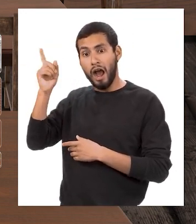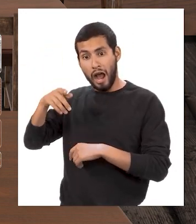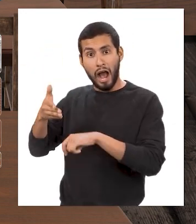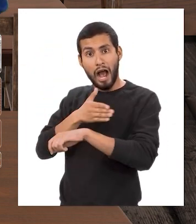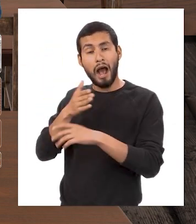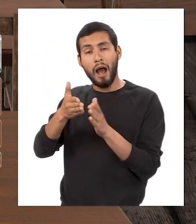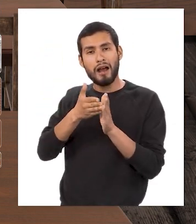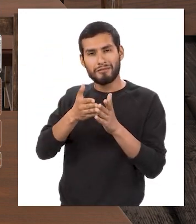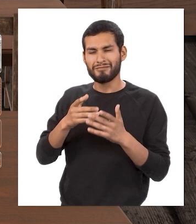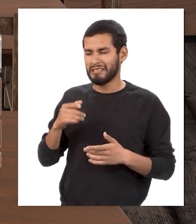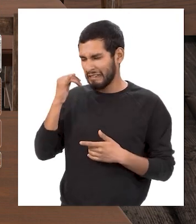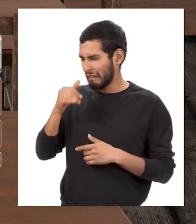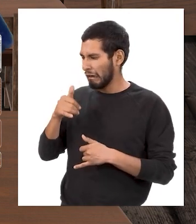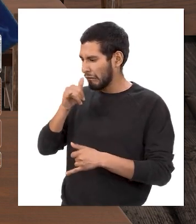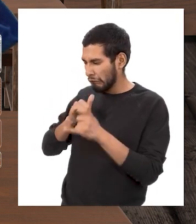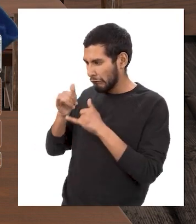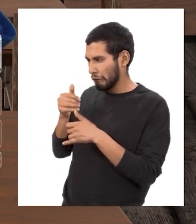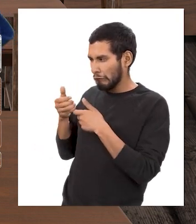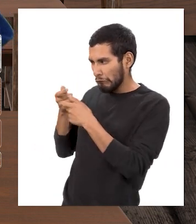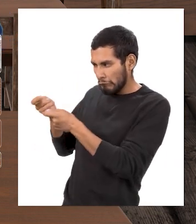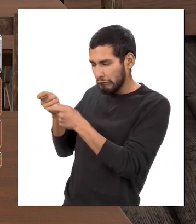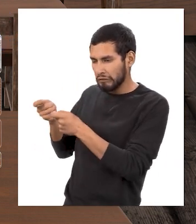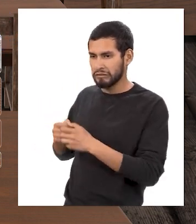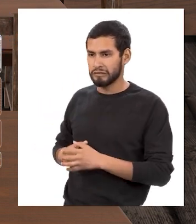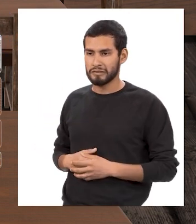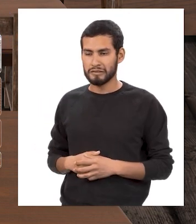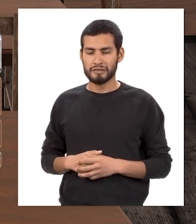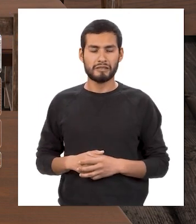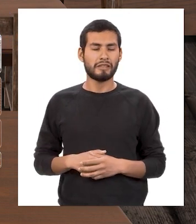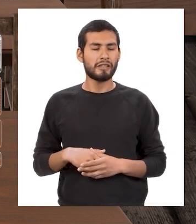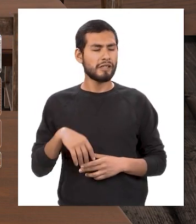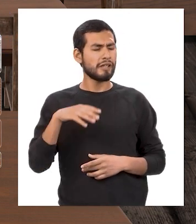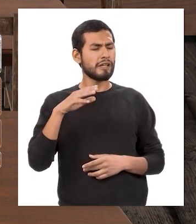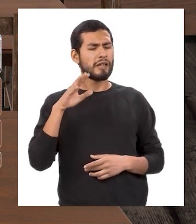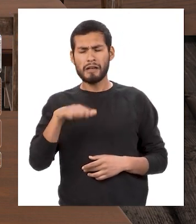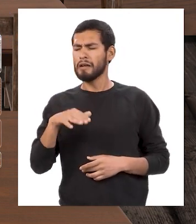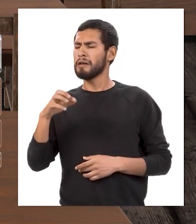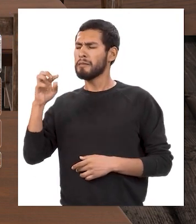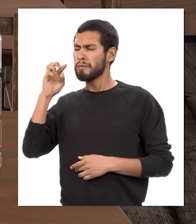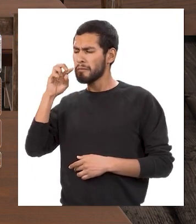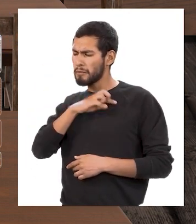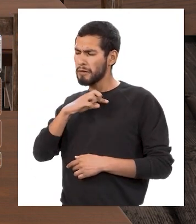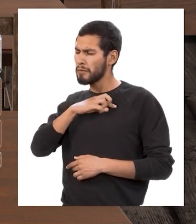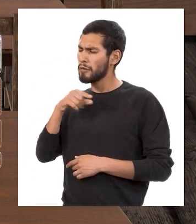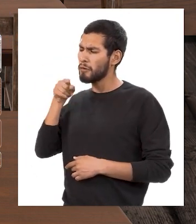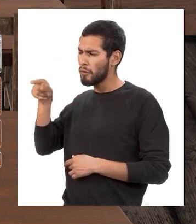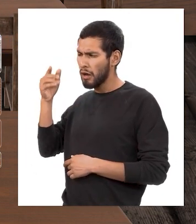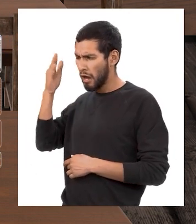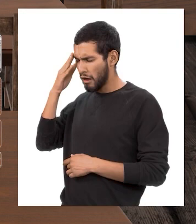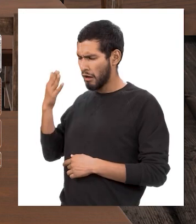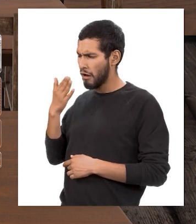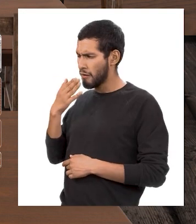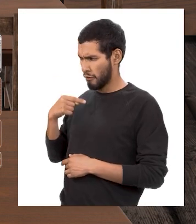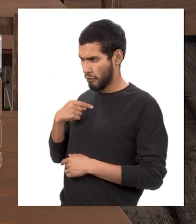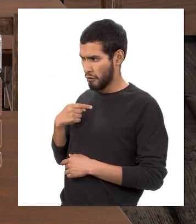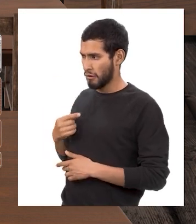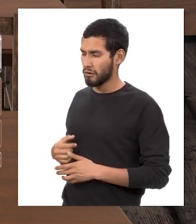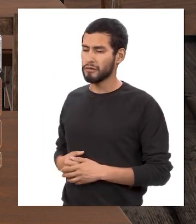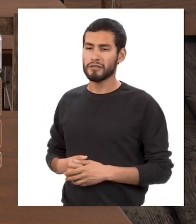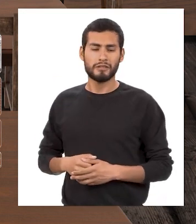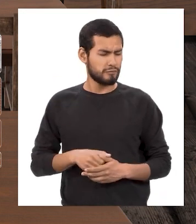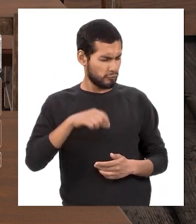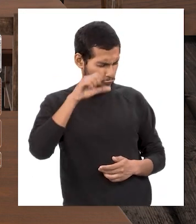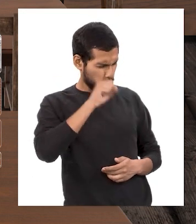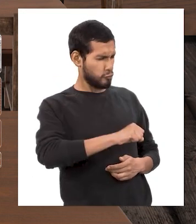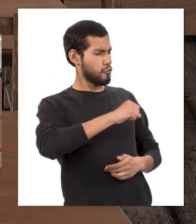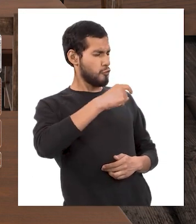por eso que trató de embriagarlo. Señor Passepartout, dígame por fin, ¿usted sabe quién soy?